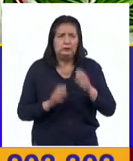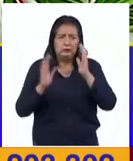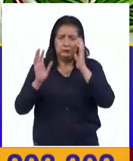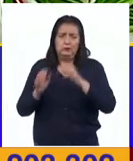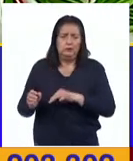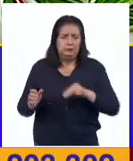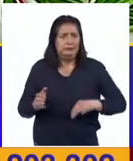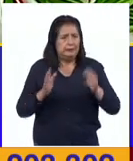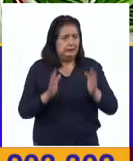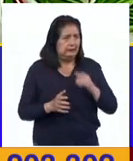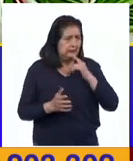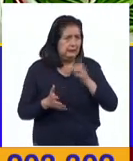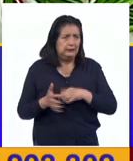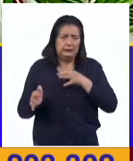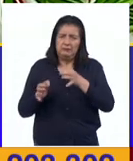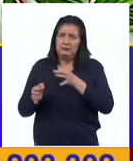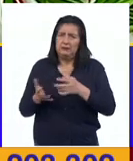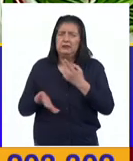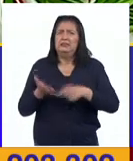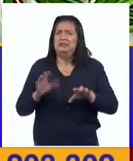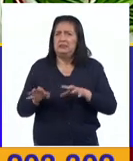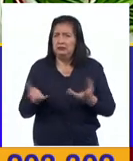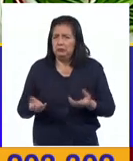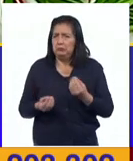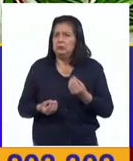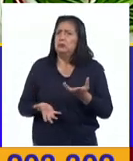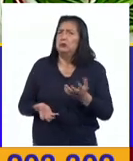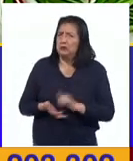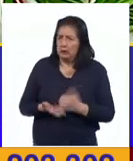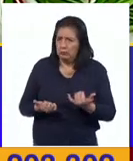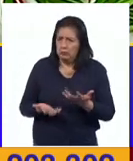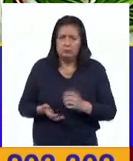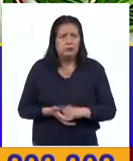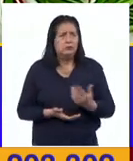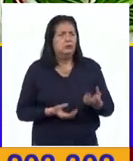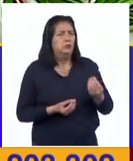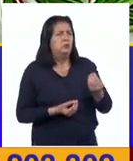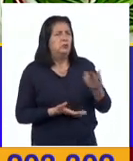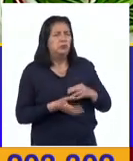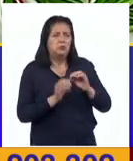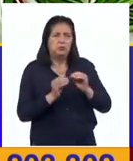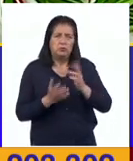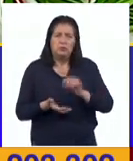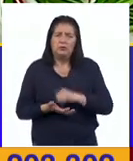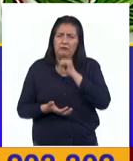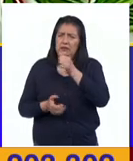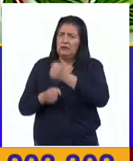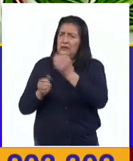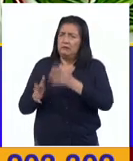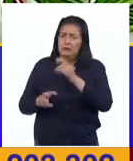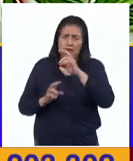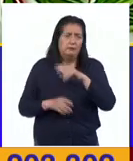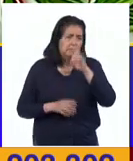señora ministra y poder explicar qué es lo que se ha hecho y por qué estamos en la condición que estamos? ¿Cómo se pretende resolver una falta de trabajo a los peruanos